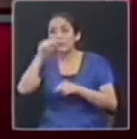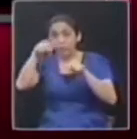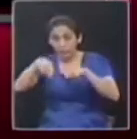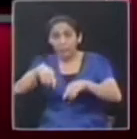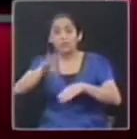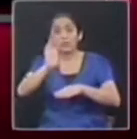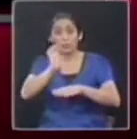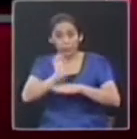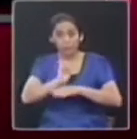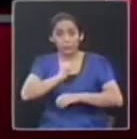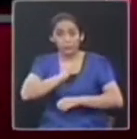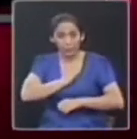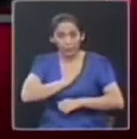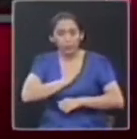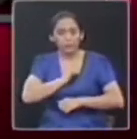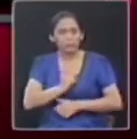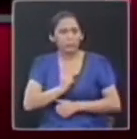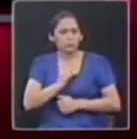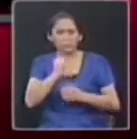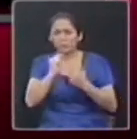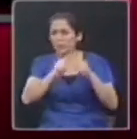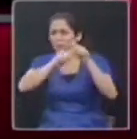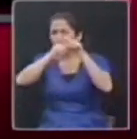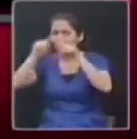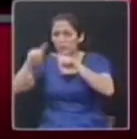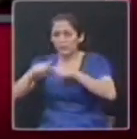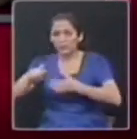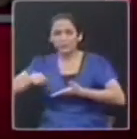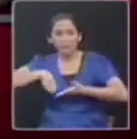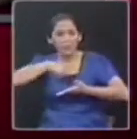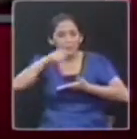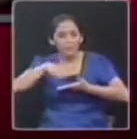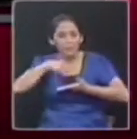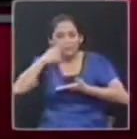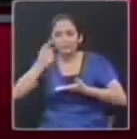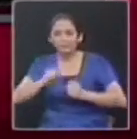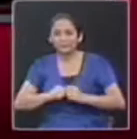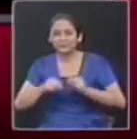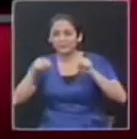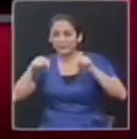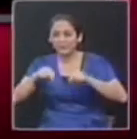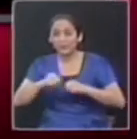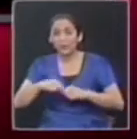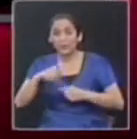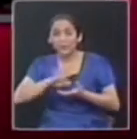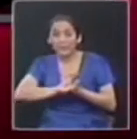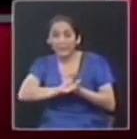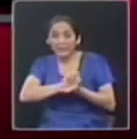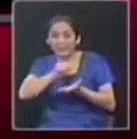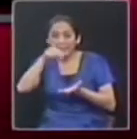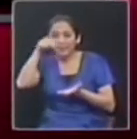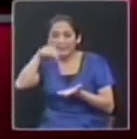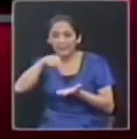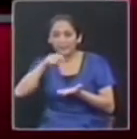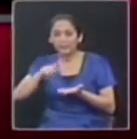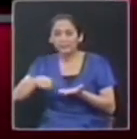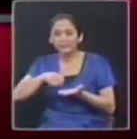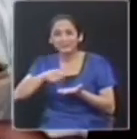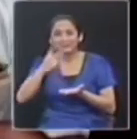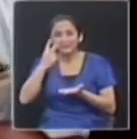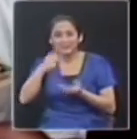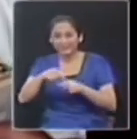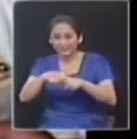mucha identidad de nuestra tierra, de nuestro campo. Por ejemplo, rápidamente, un fondue de queso espectacular en una mini paila de